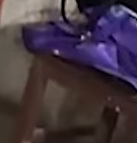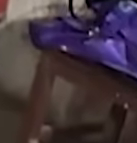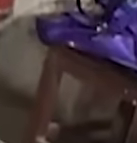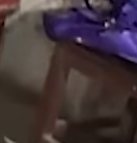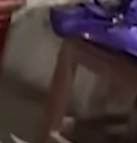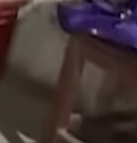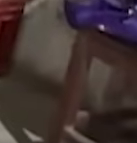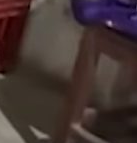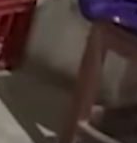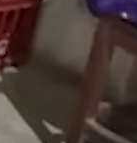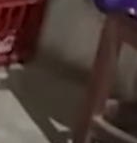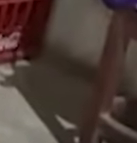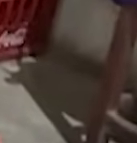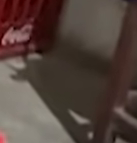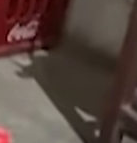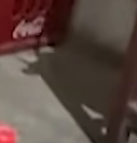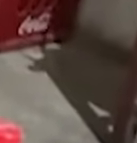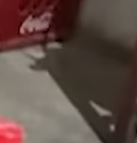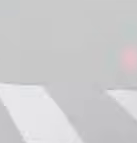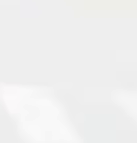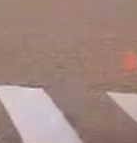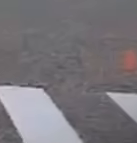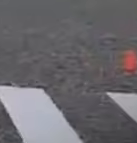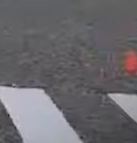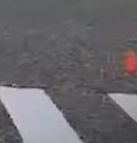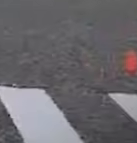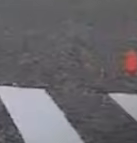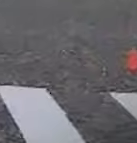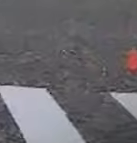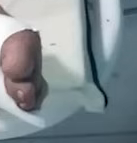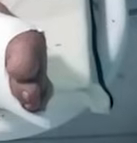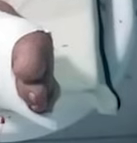Exigieron 100.000 bolivianos por un comerciante.